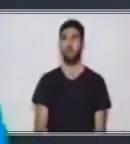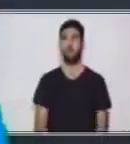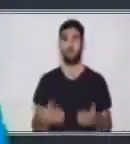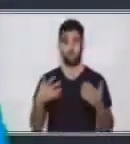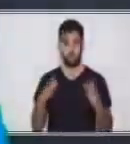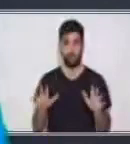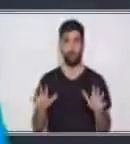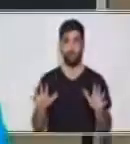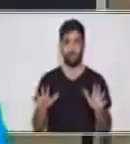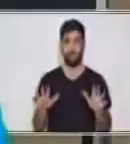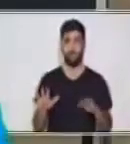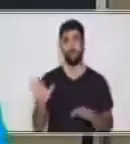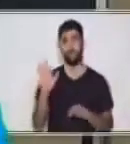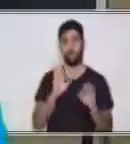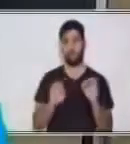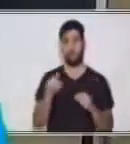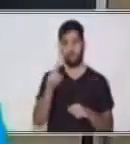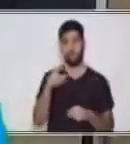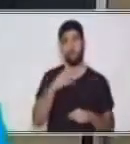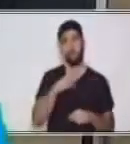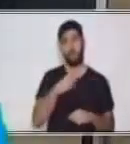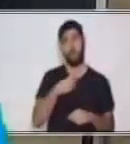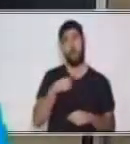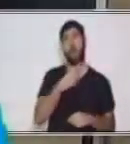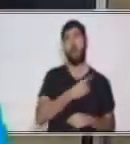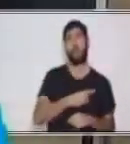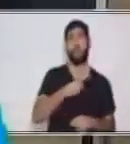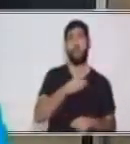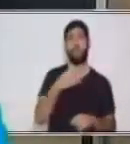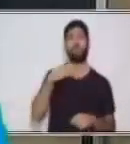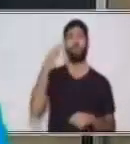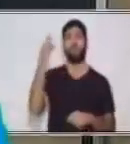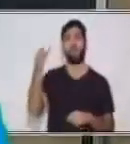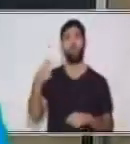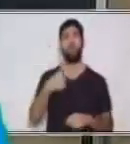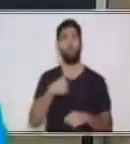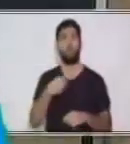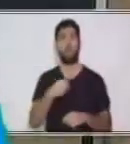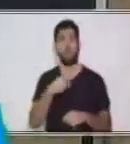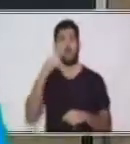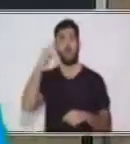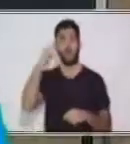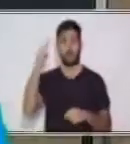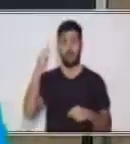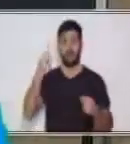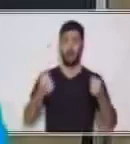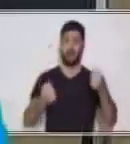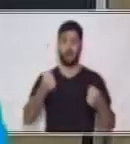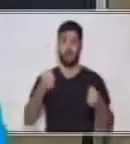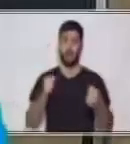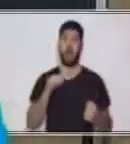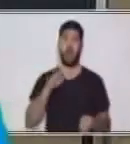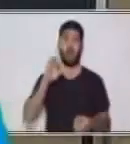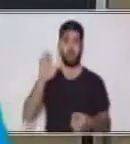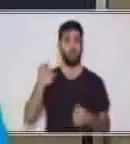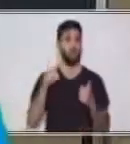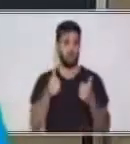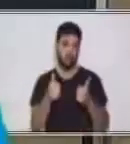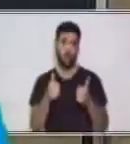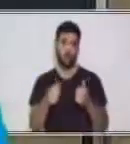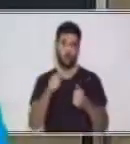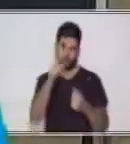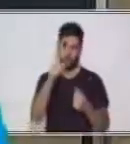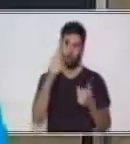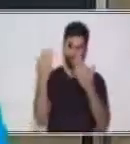Y si alguno sueña pues con ser piloto aviador, pues lo puede lograr. Son sueños, son metas que hay que